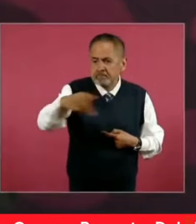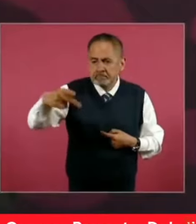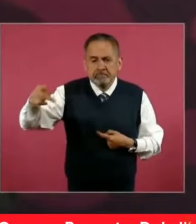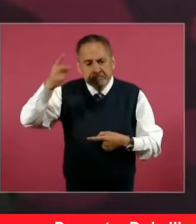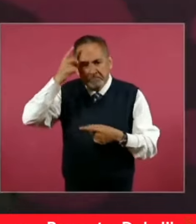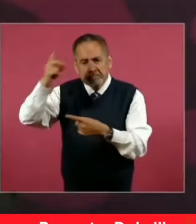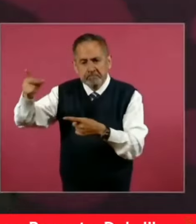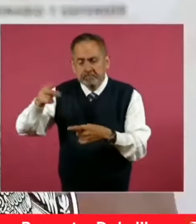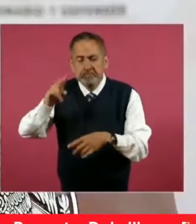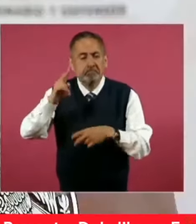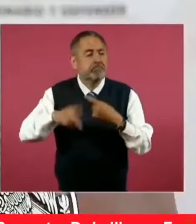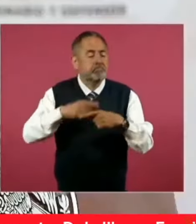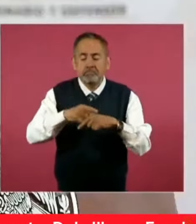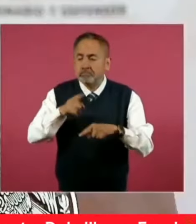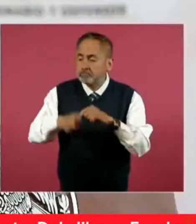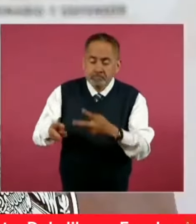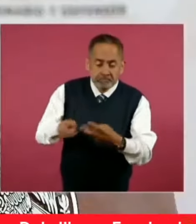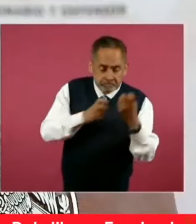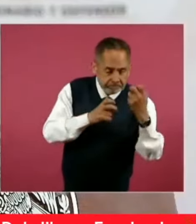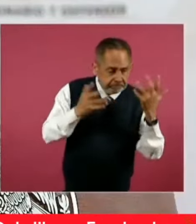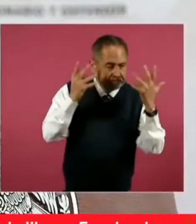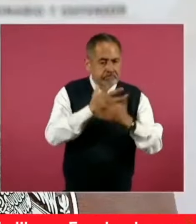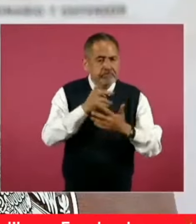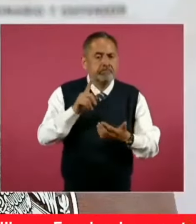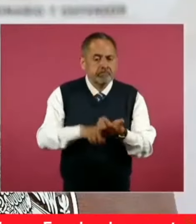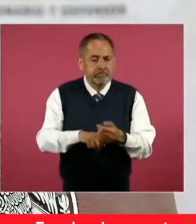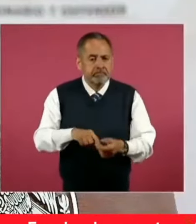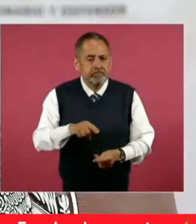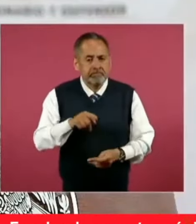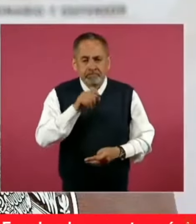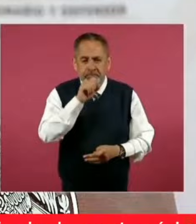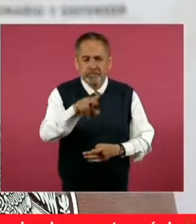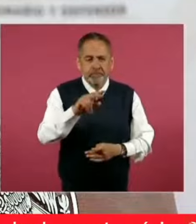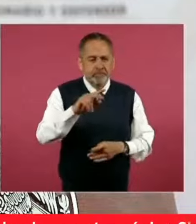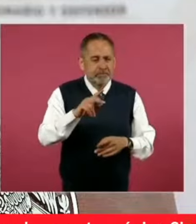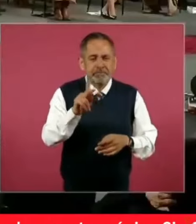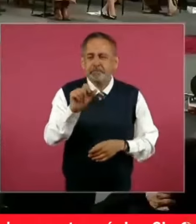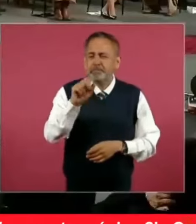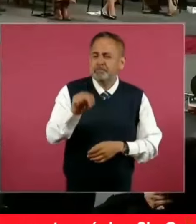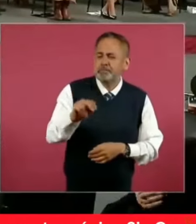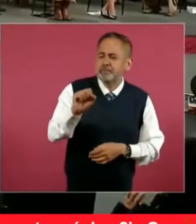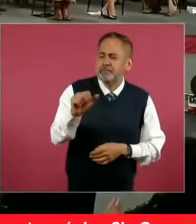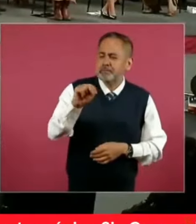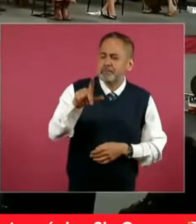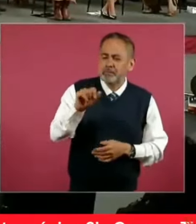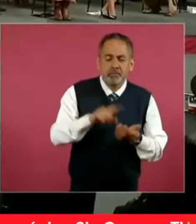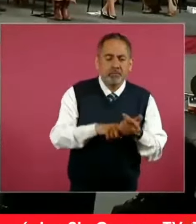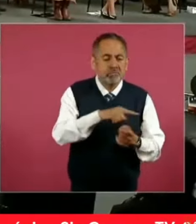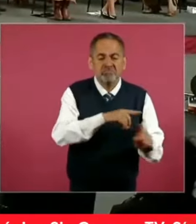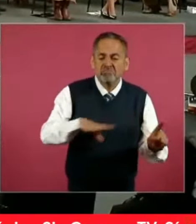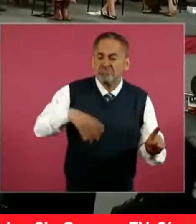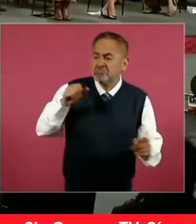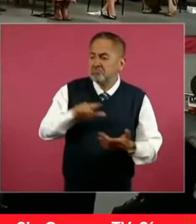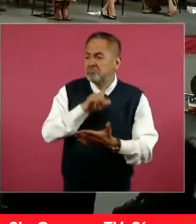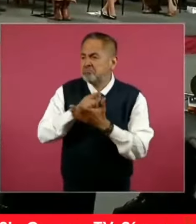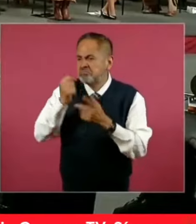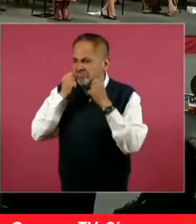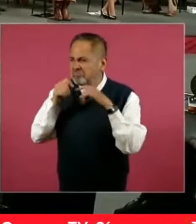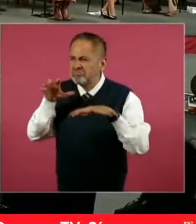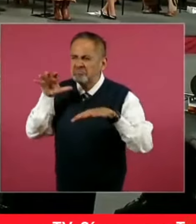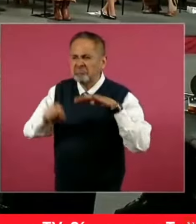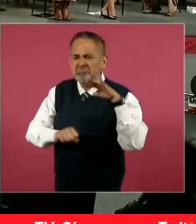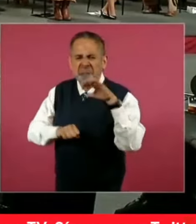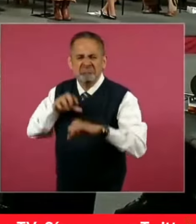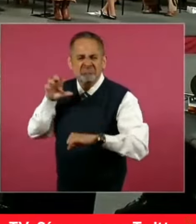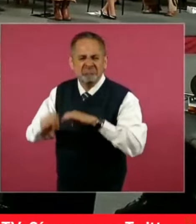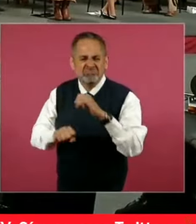del despojo, cuando, dijo Madero en el Plan de San Luis, abusando de la ley de terrenos baldíos, numerosos propietarios,